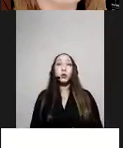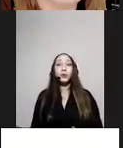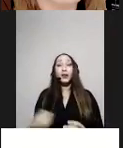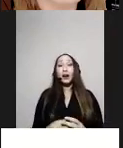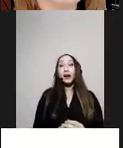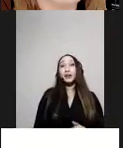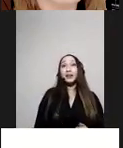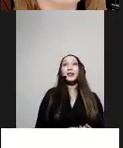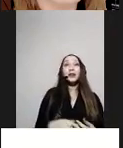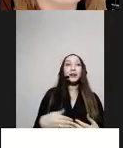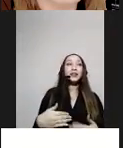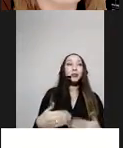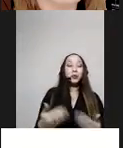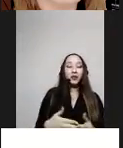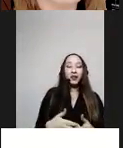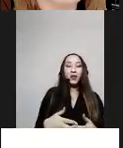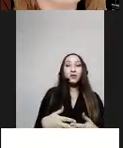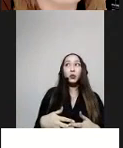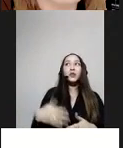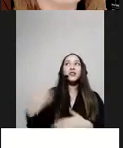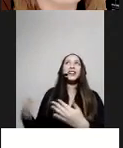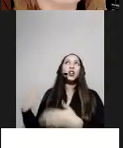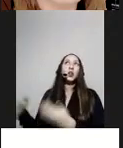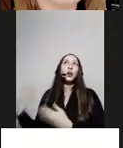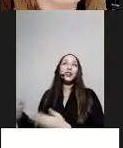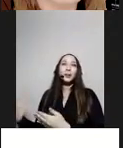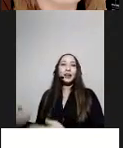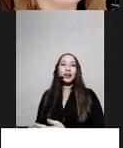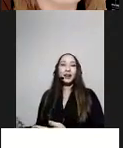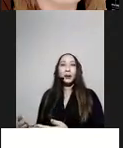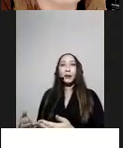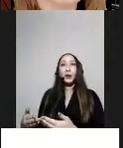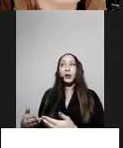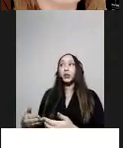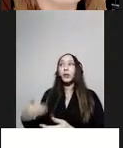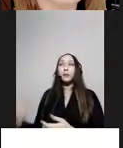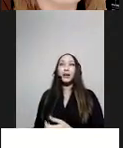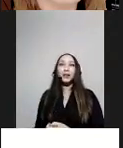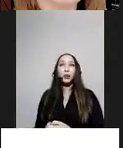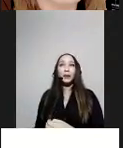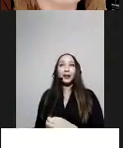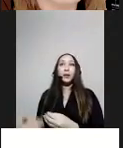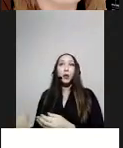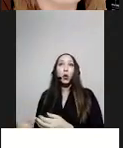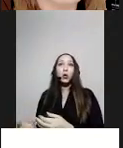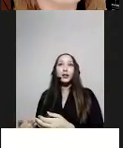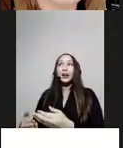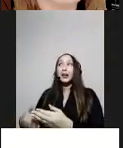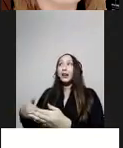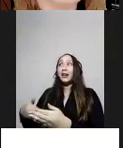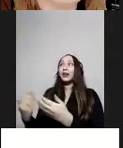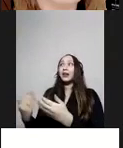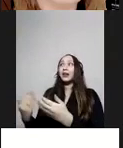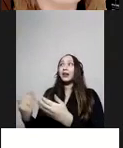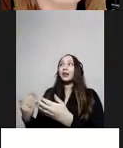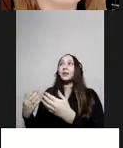futuro. A veces pensamos en un futuro infinito que nunca termina de llegar, porque cuando me planteo una meta me pongo otra y